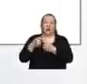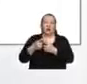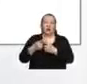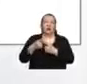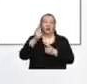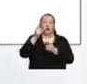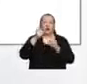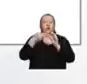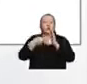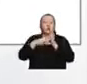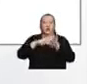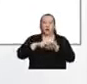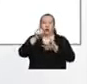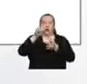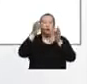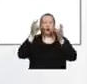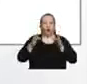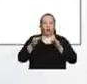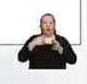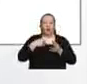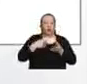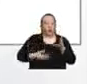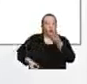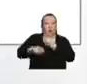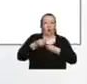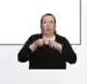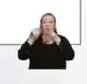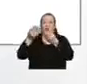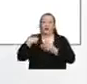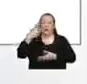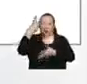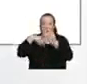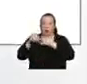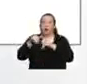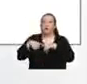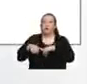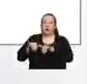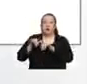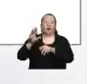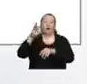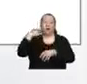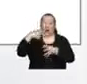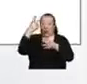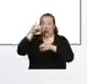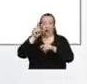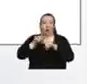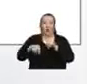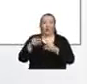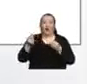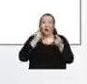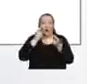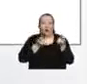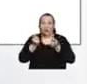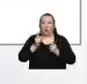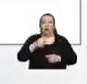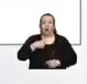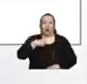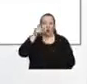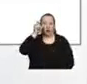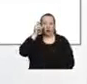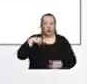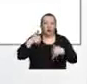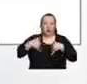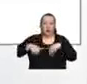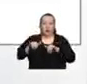formalismo les pasó a mis hijos por misión no pueden hacer nada sigue controlando todo las quiere ver la cara estúpida